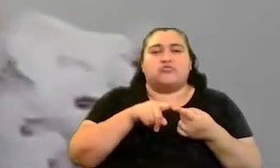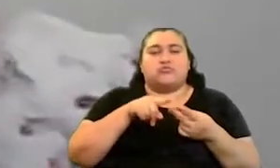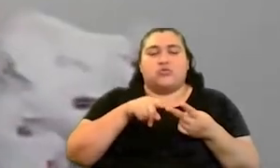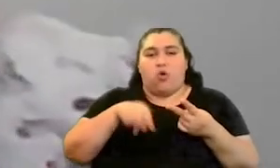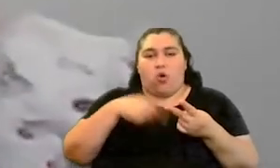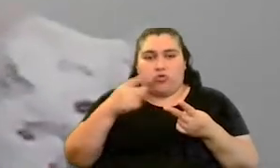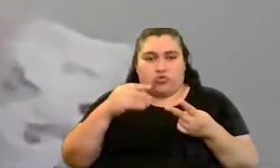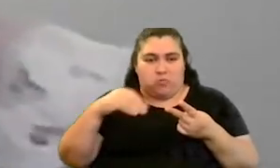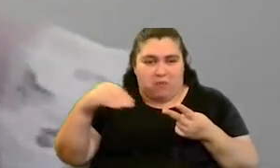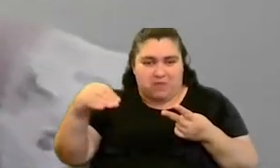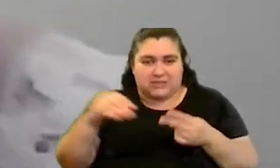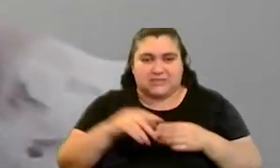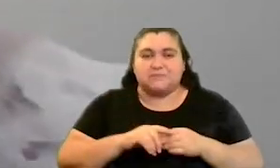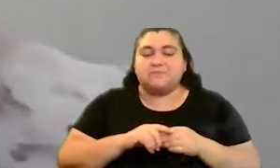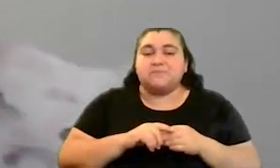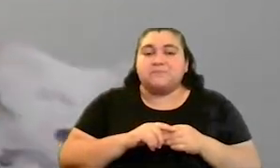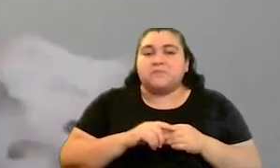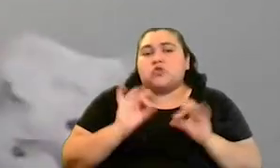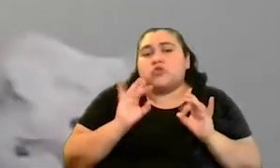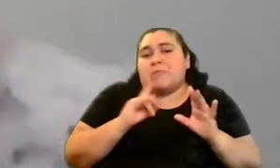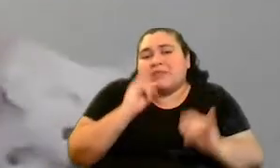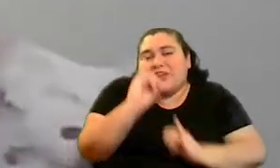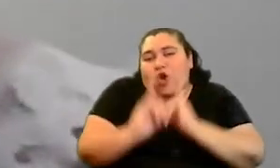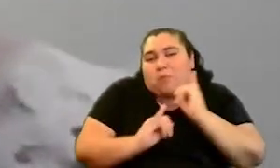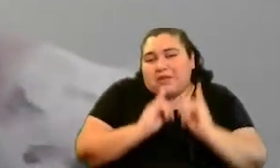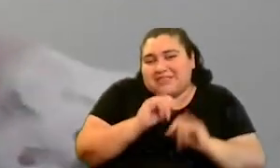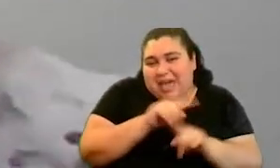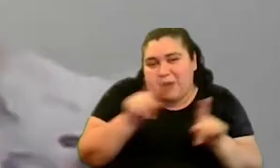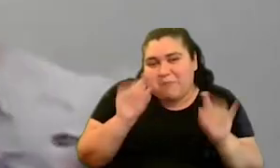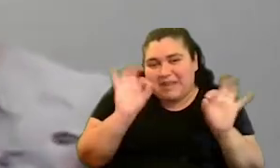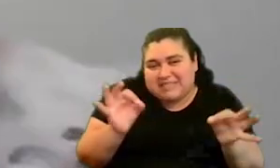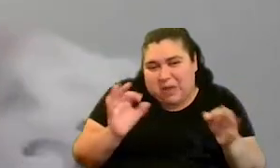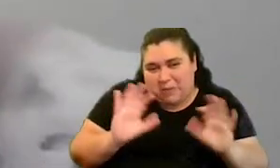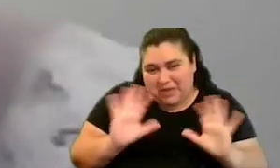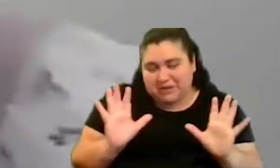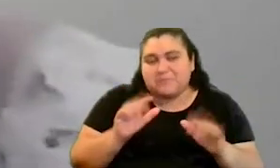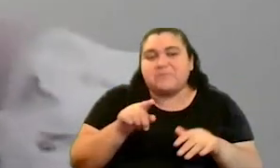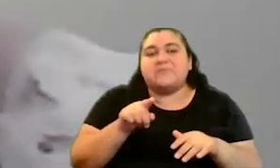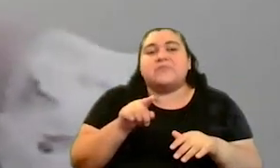bueno. Solamente comentárselos ya lo van a ir viendo, que